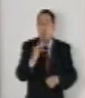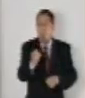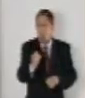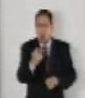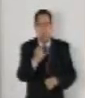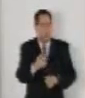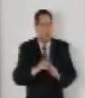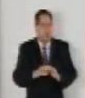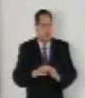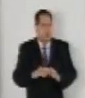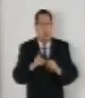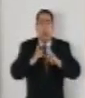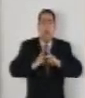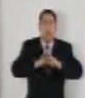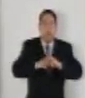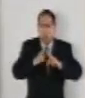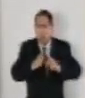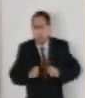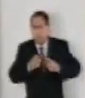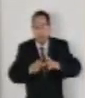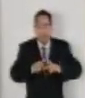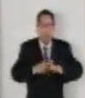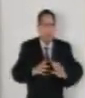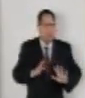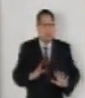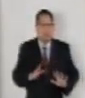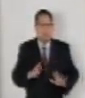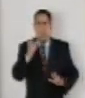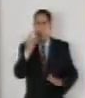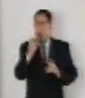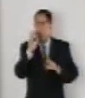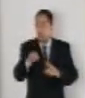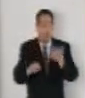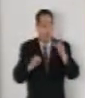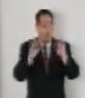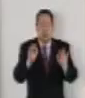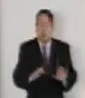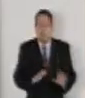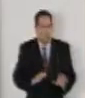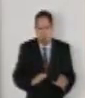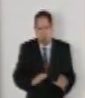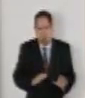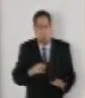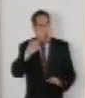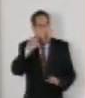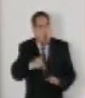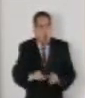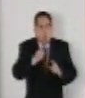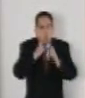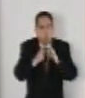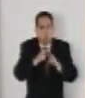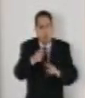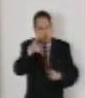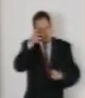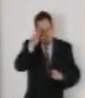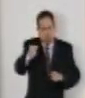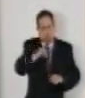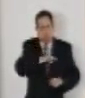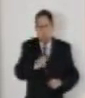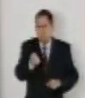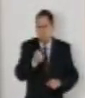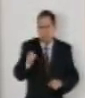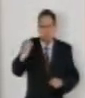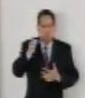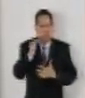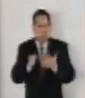no es un tema aritmético, no es un tema solamente de 50-50. Hoy el gran debate es el tema de capacidades y habilidades